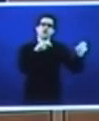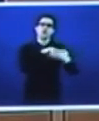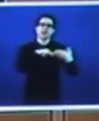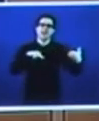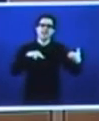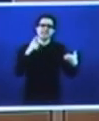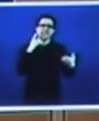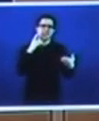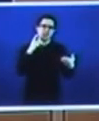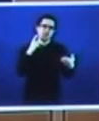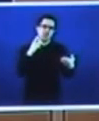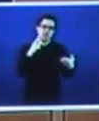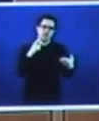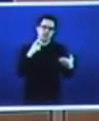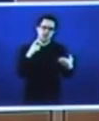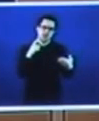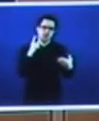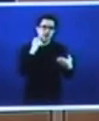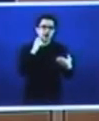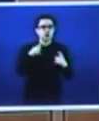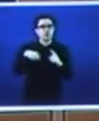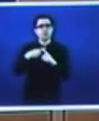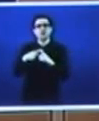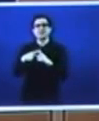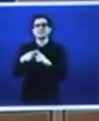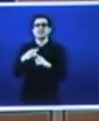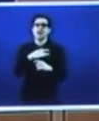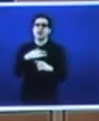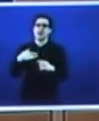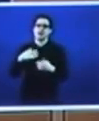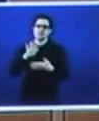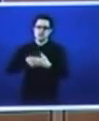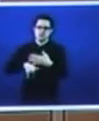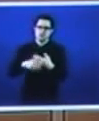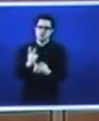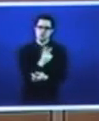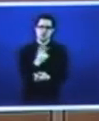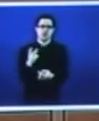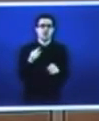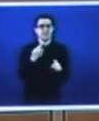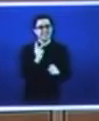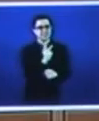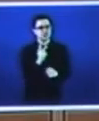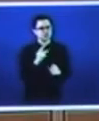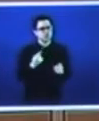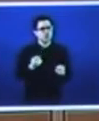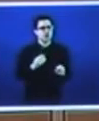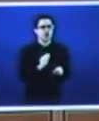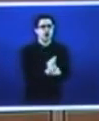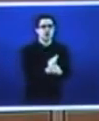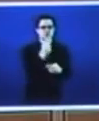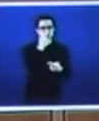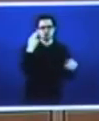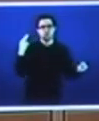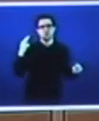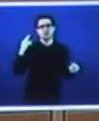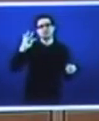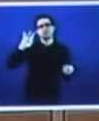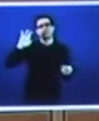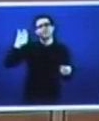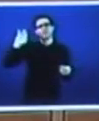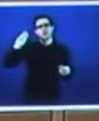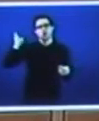Nova Galicia Banco e Caixa Cataluña. As dúas con as súas públicas do FROP. E como sabe vostede, supoño que eso yo